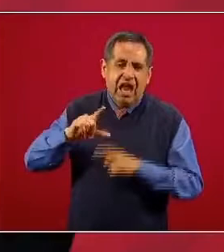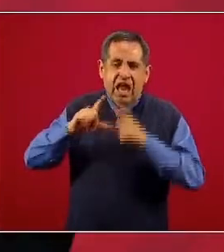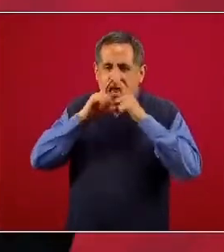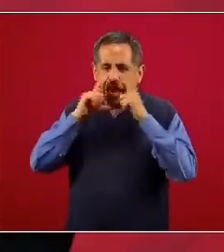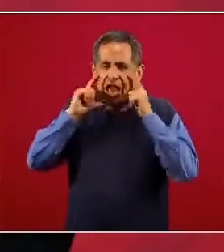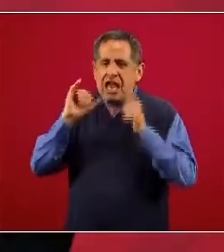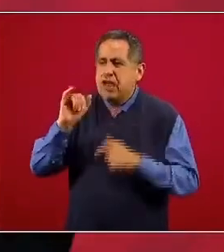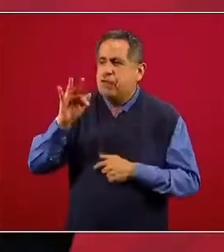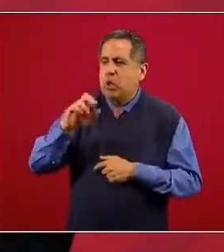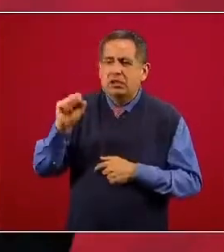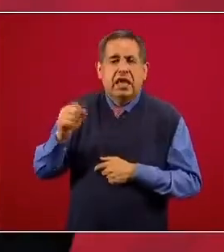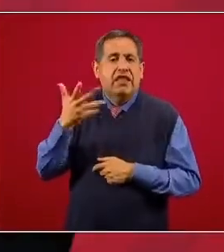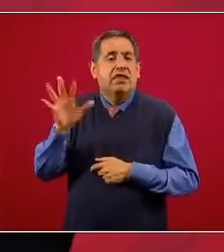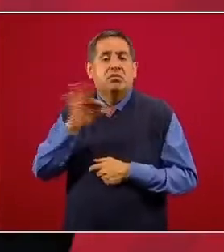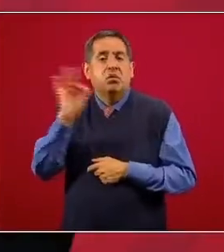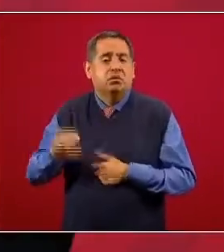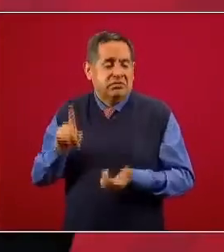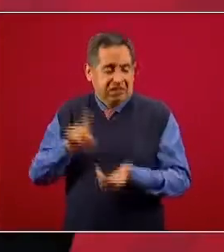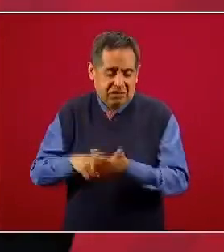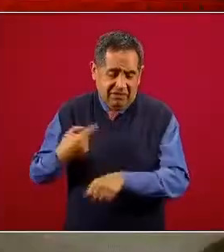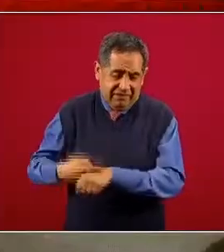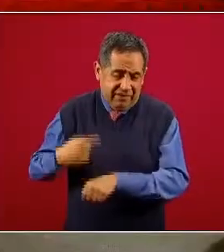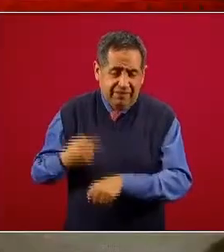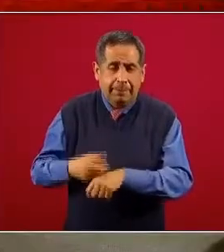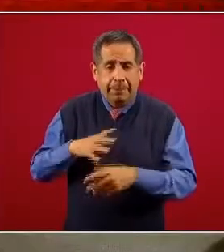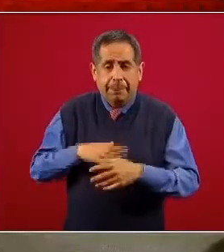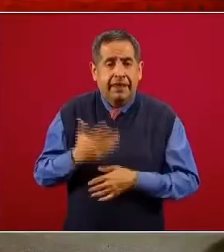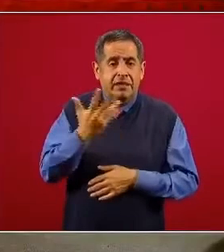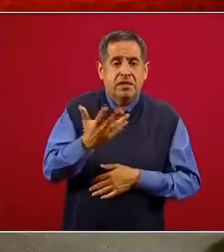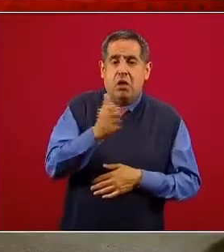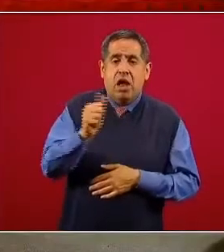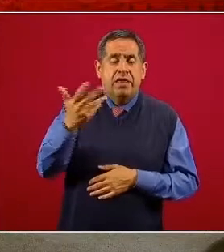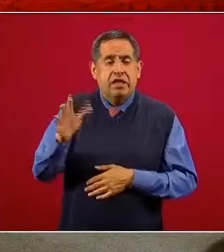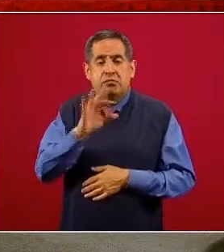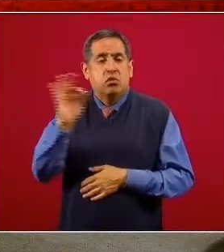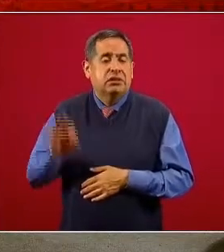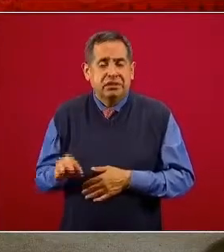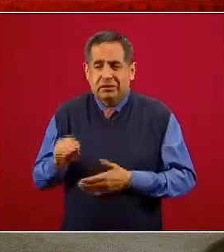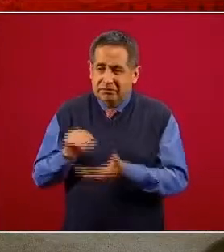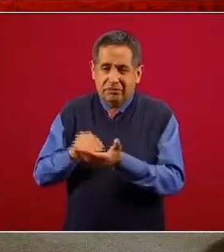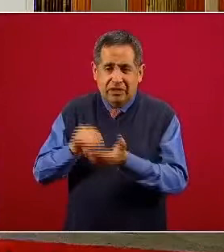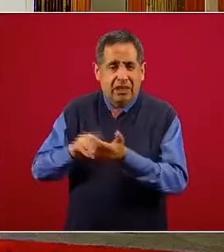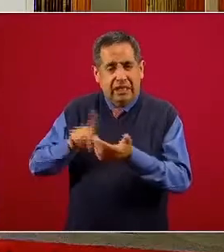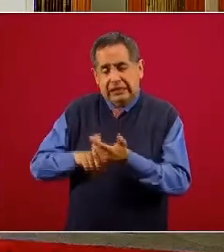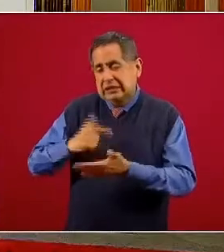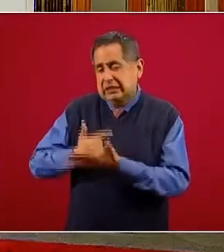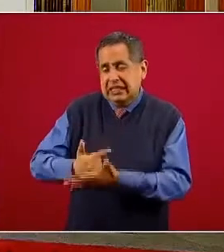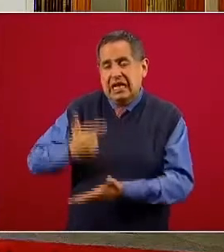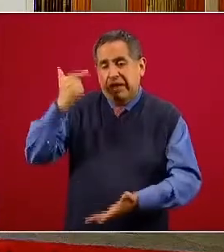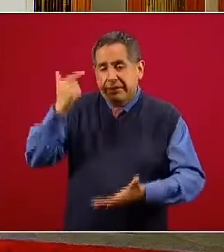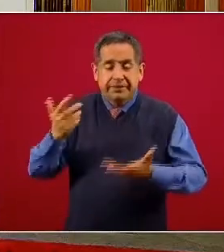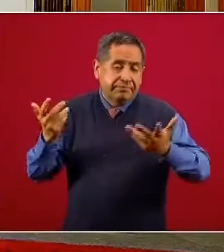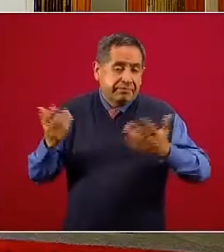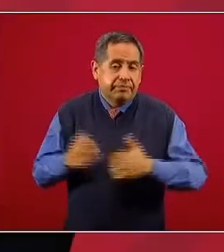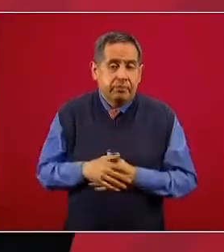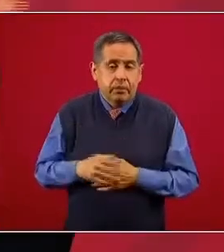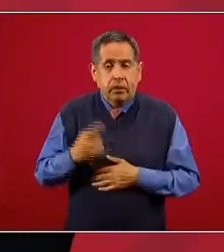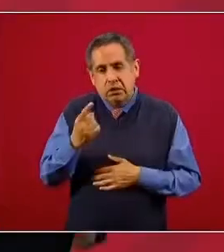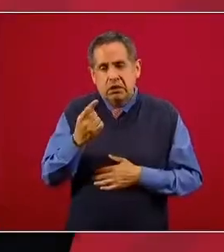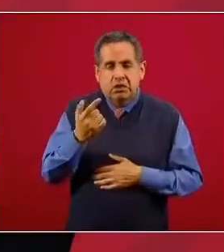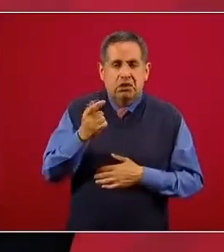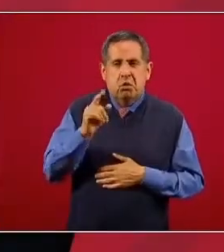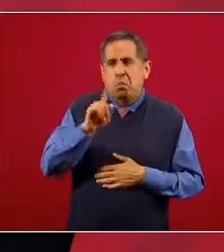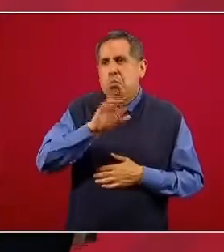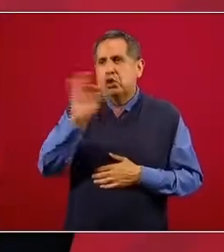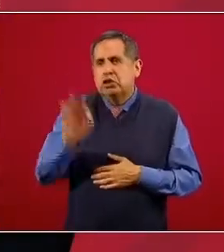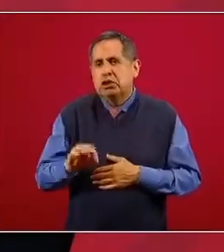10% de ella presenta enfermedad, 5 a 10% de ellos tienen enfermedad grave y un porcentaje que